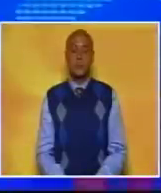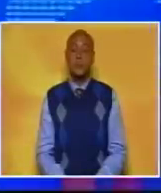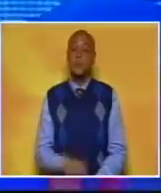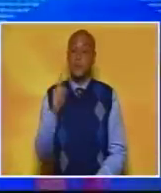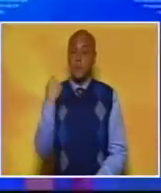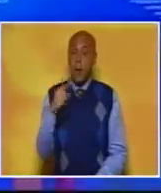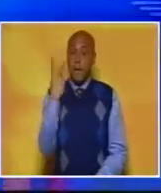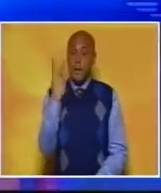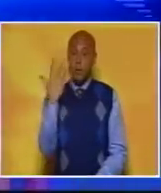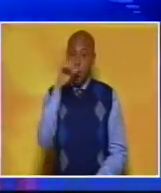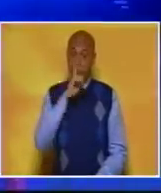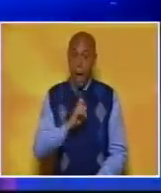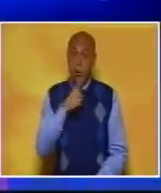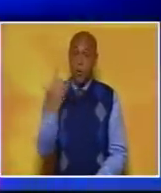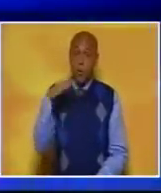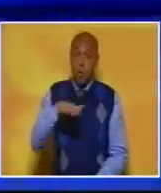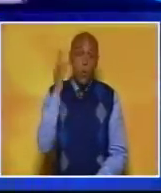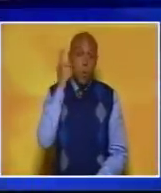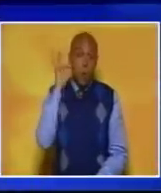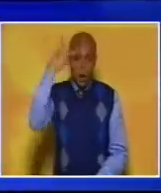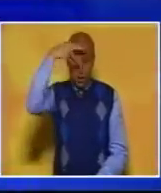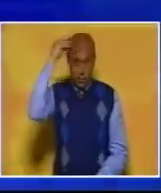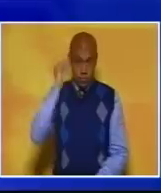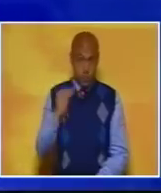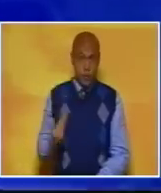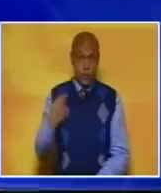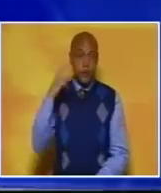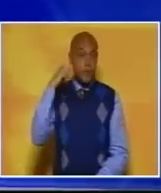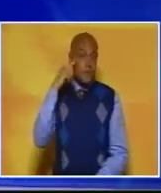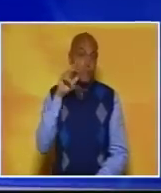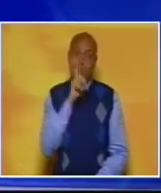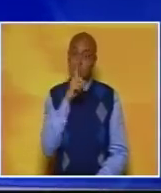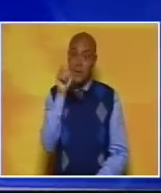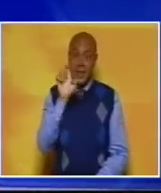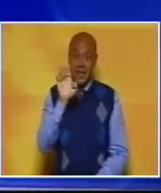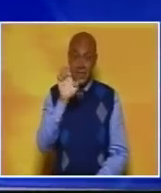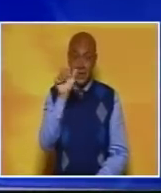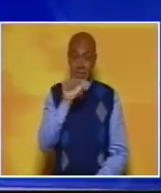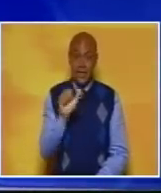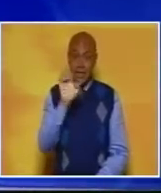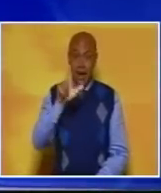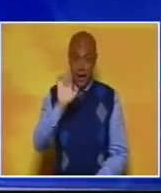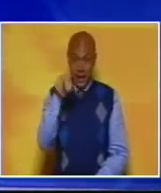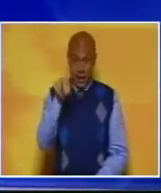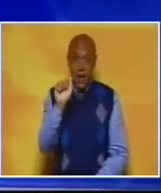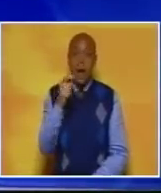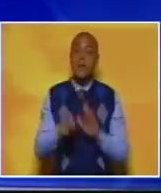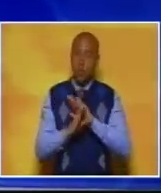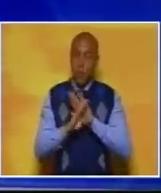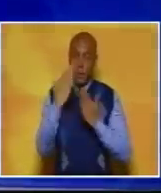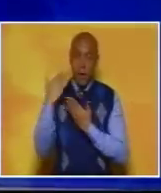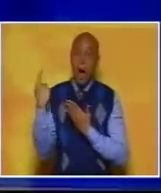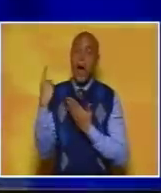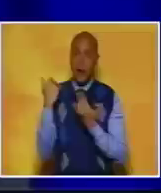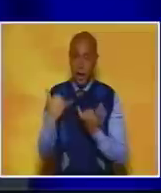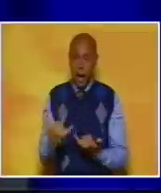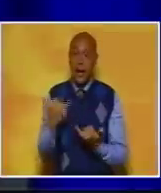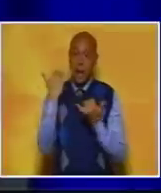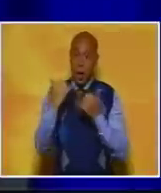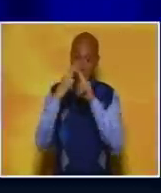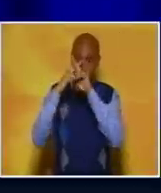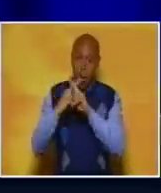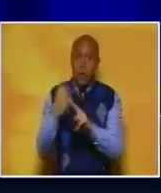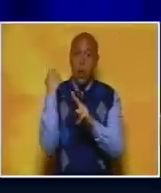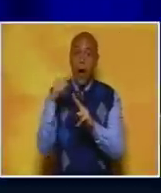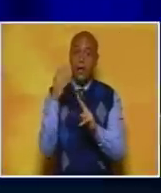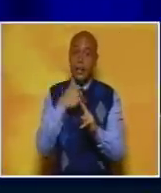Luego de 25 años de su muerte, la reina del Tex-Mex, Selena Quintanilla, sigue vigente en la industria musical y para celebrar su legado fue